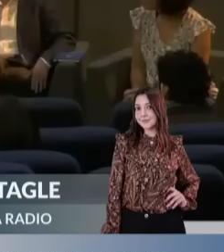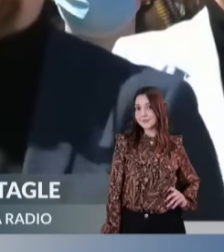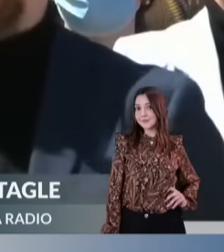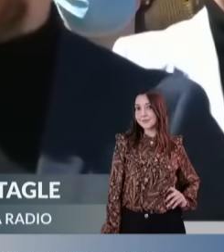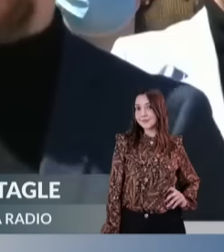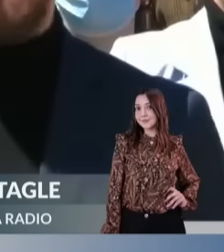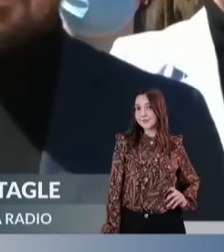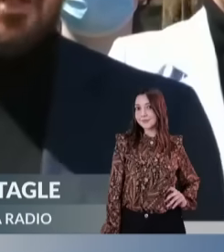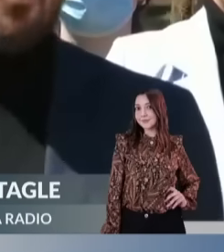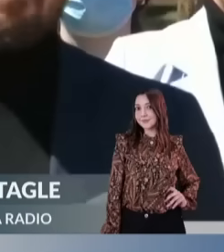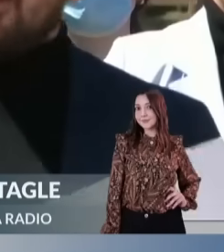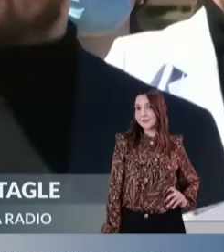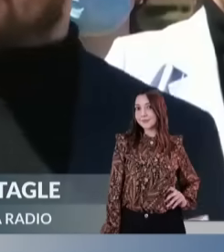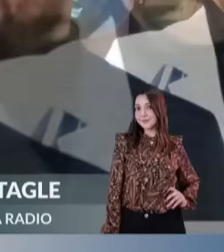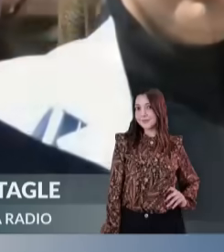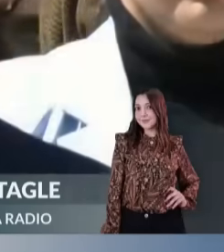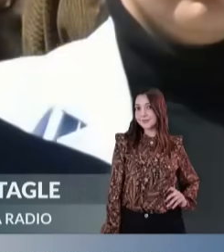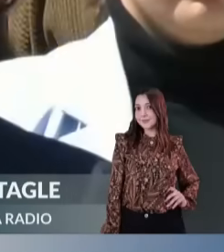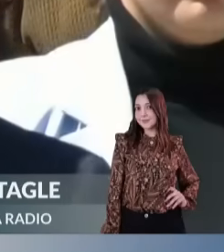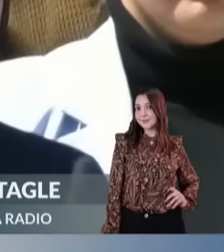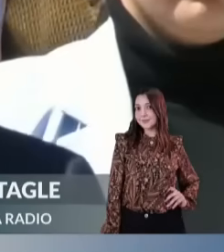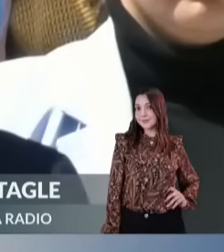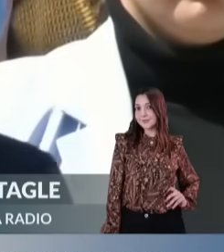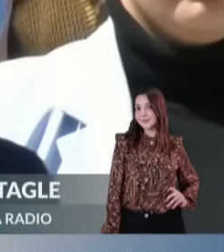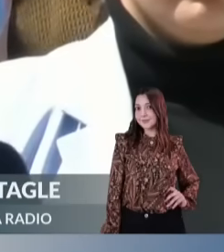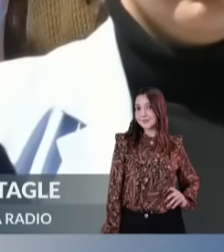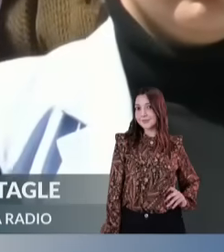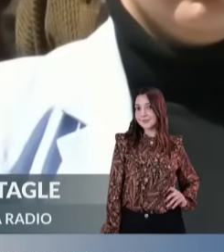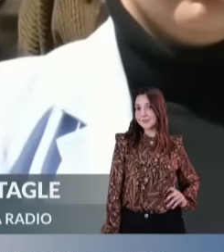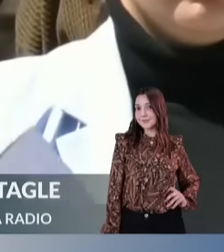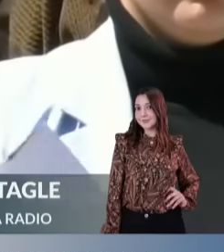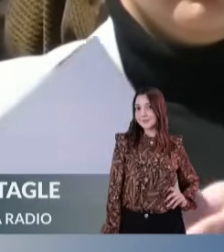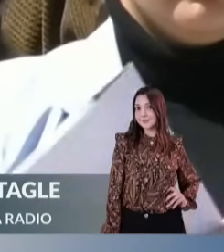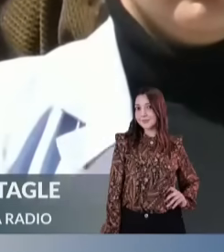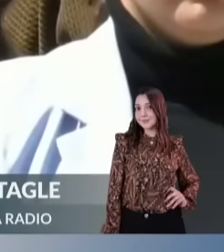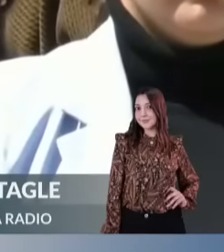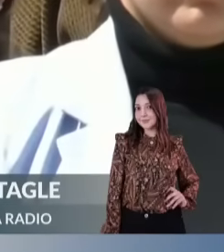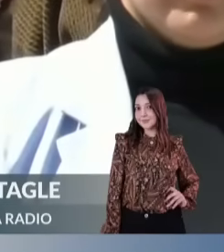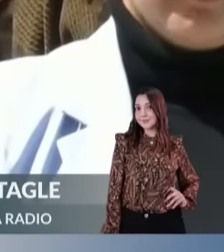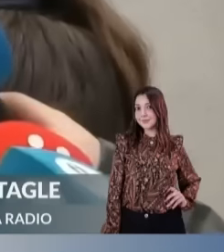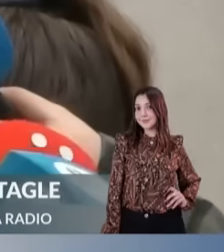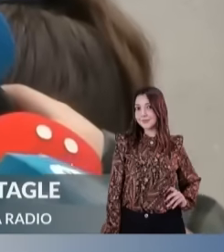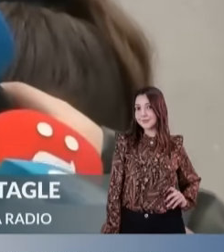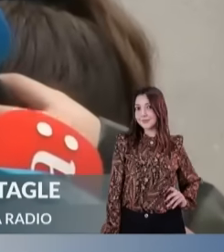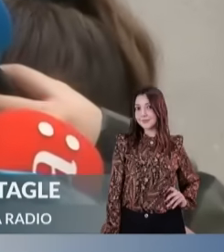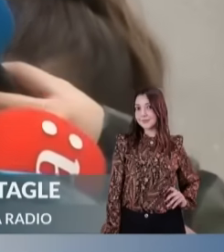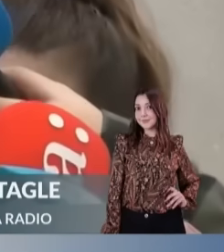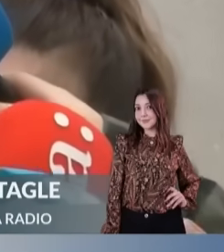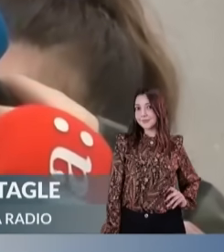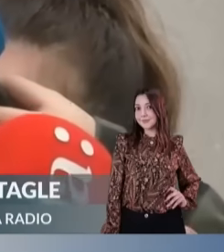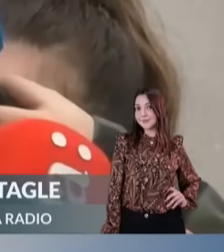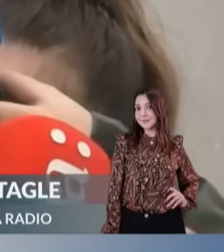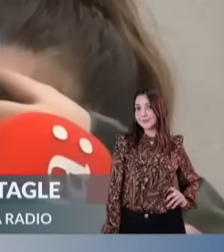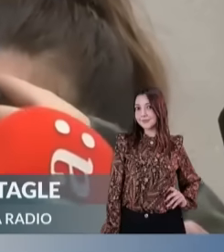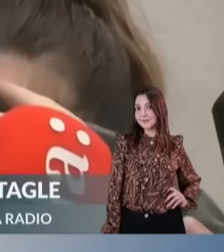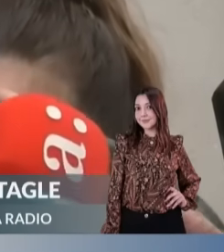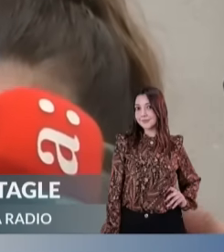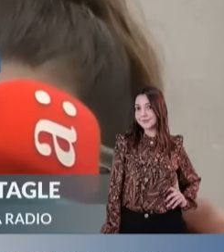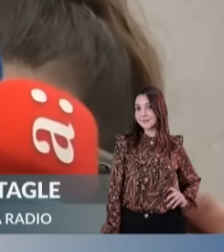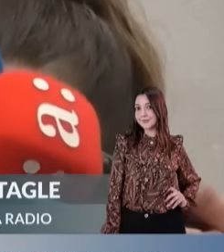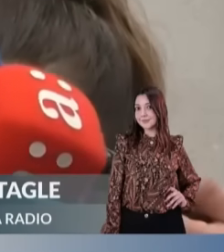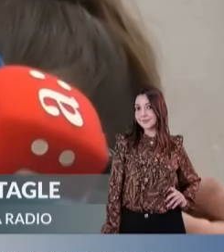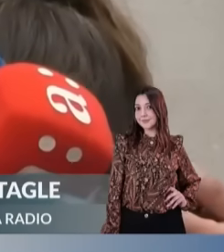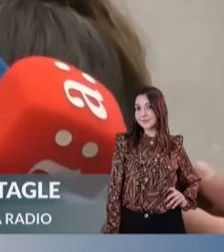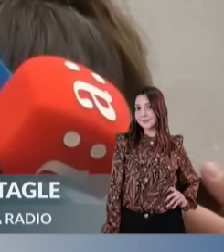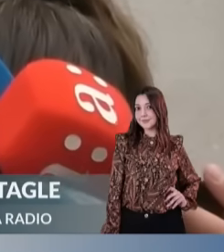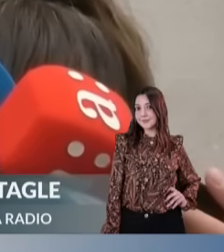hemos constatado, es que finalmente no se le quiere dar la razón a la oposición, porque es la oposición la que ha estado presionando, ¿no es cierto?,